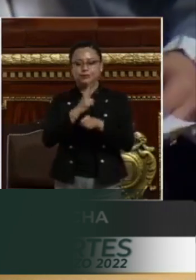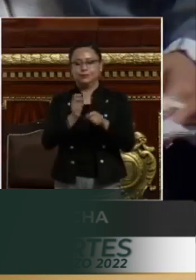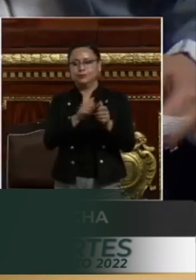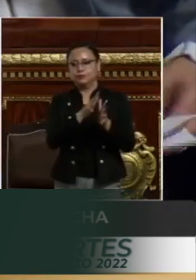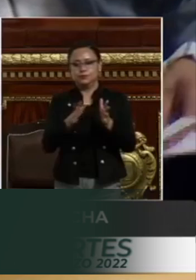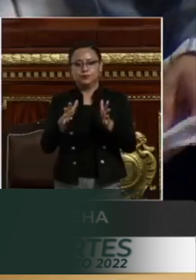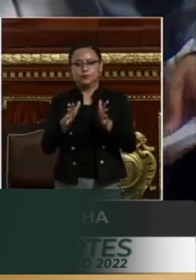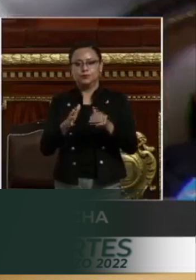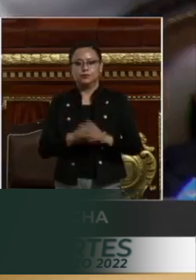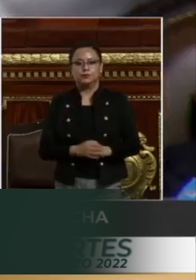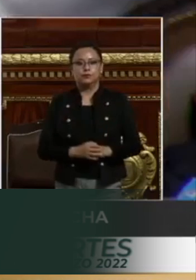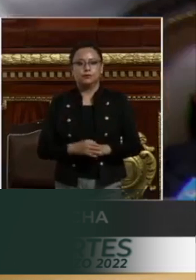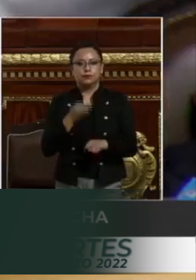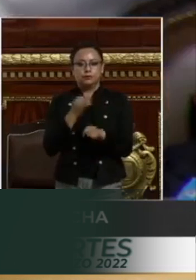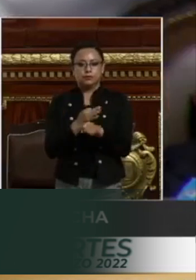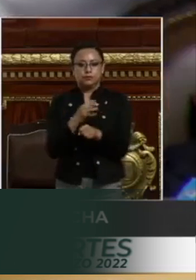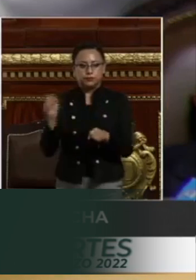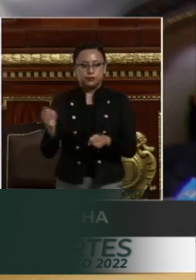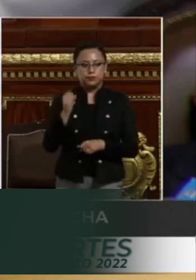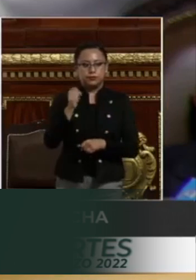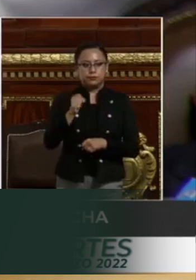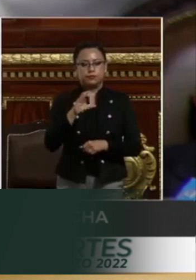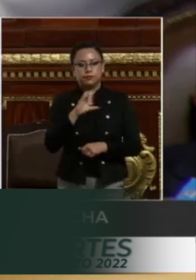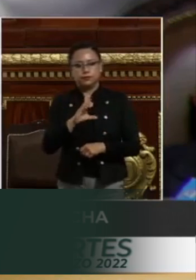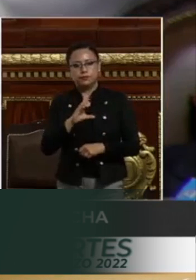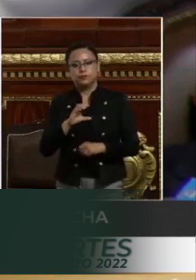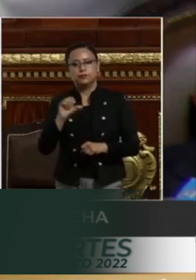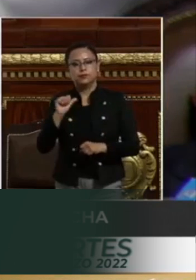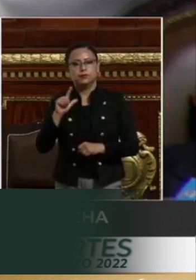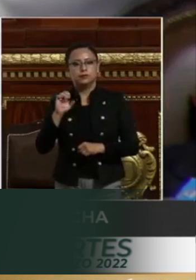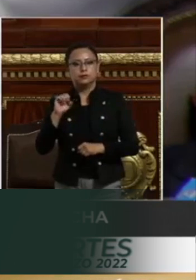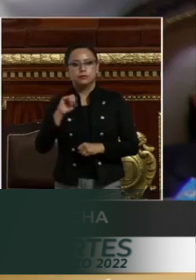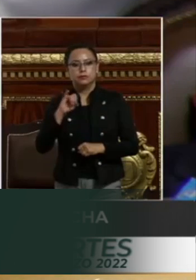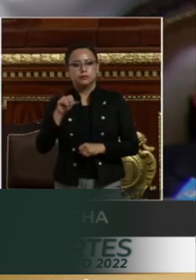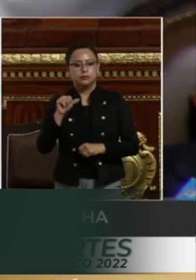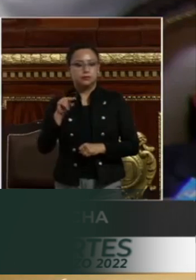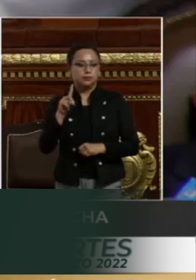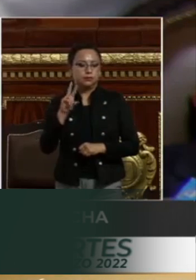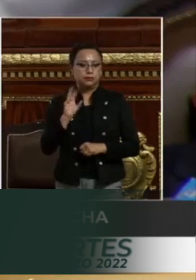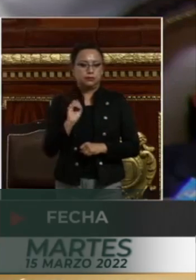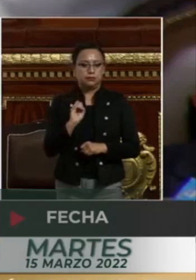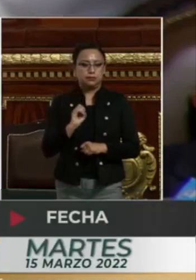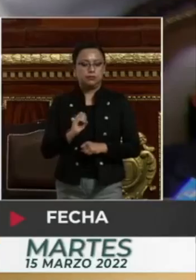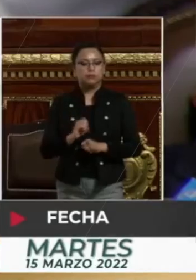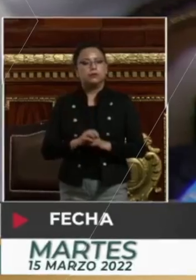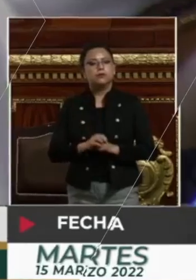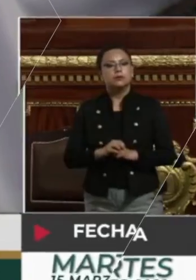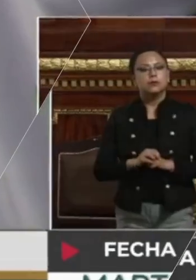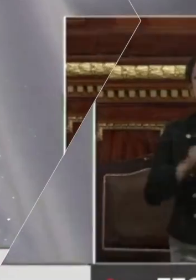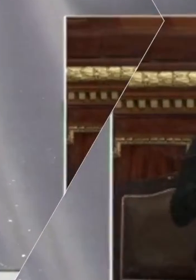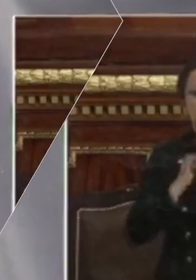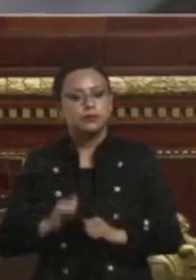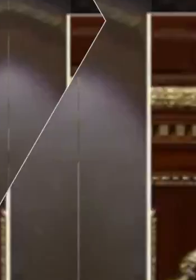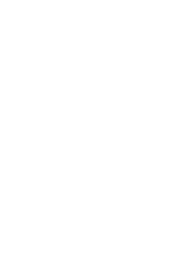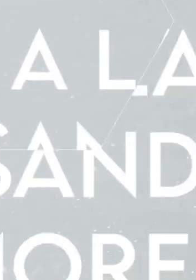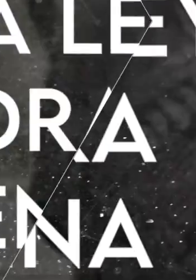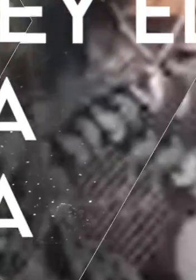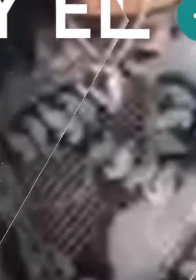de Investigaciones Legislativas del órgano legislativo, quien tomó protesta durante la sesión de este martes.